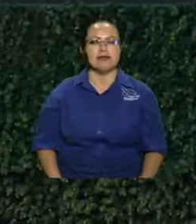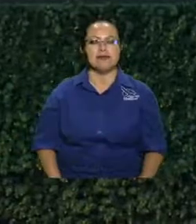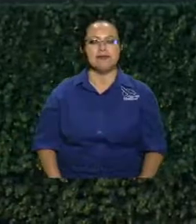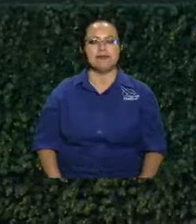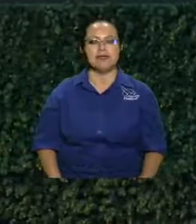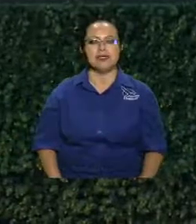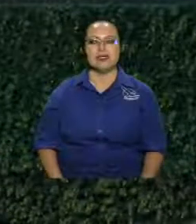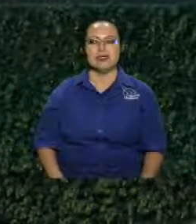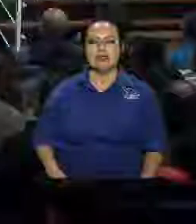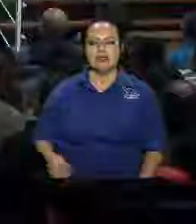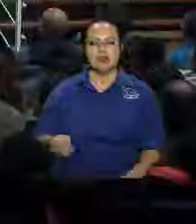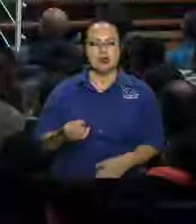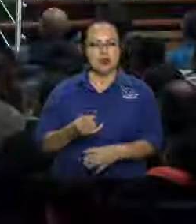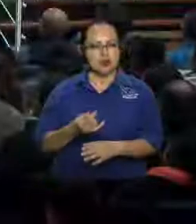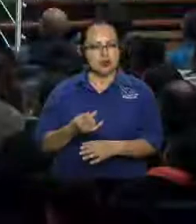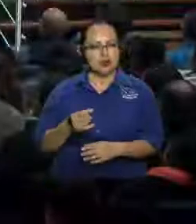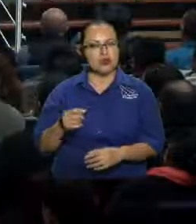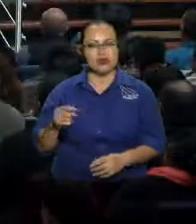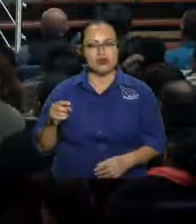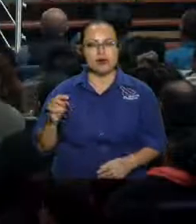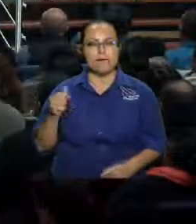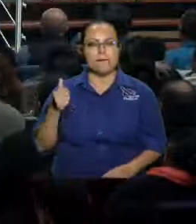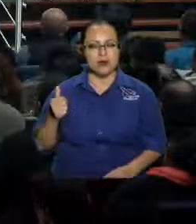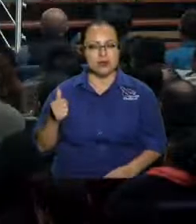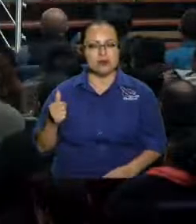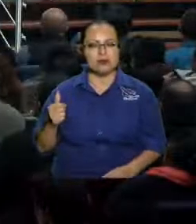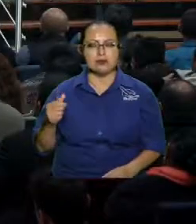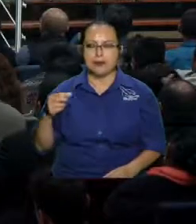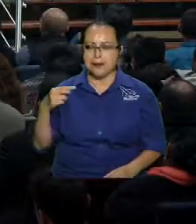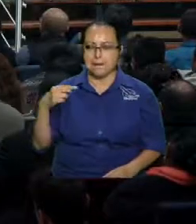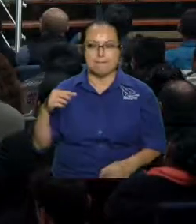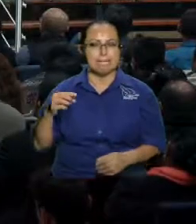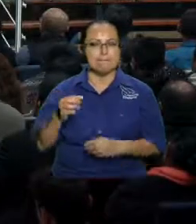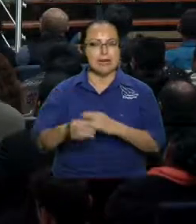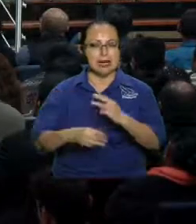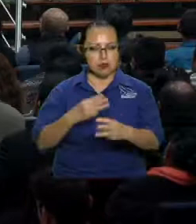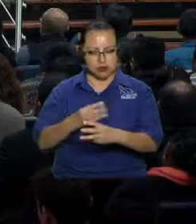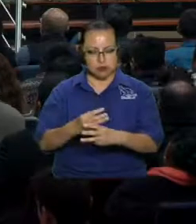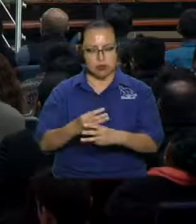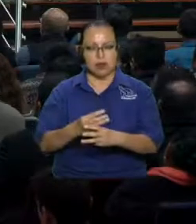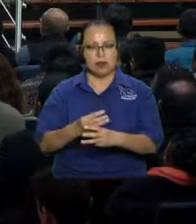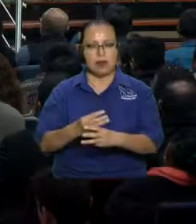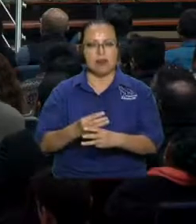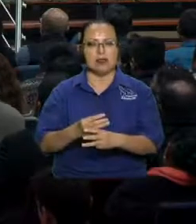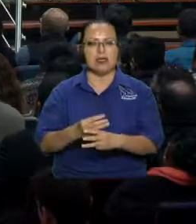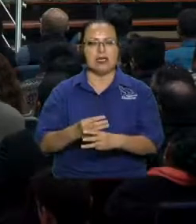caza. Los carroñeros son útiles para el ecosistema, lo que le estaba diciendo, ¿va?